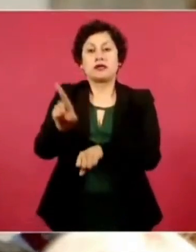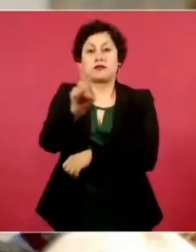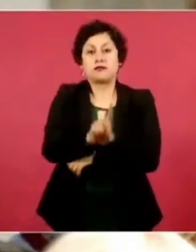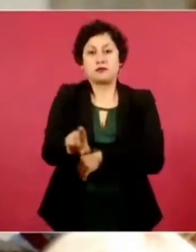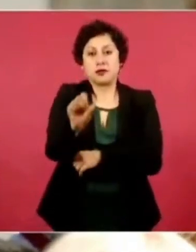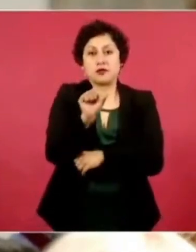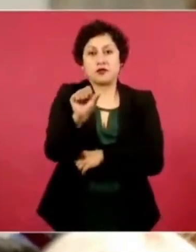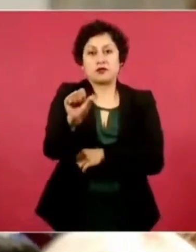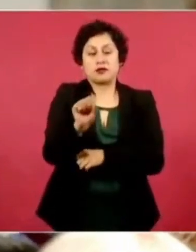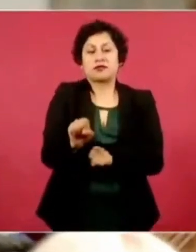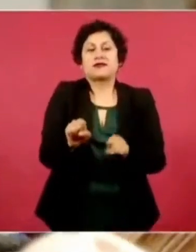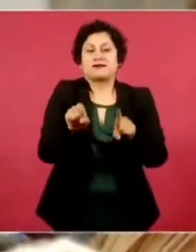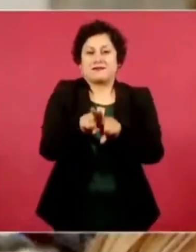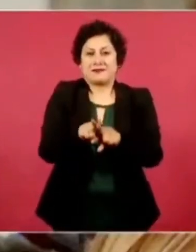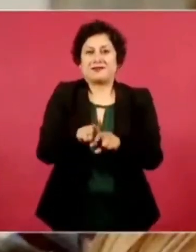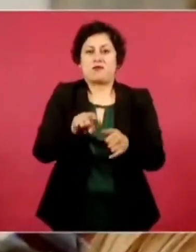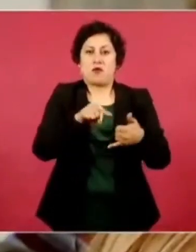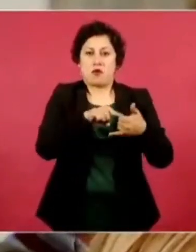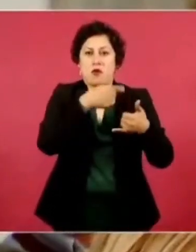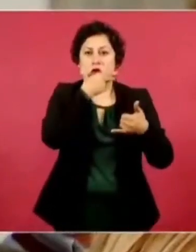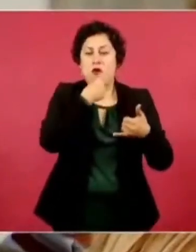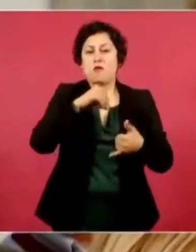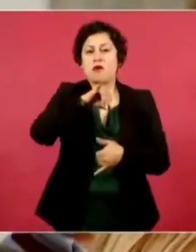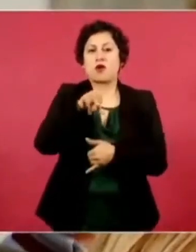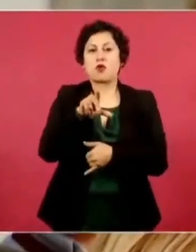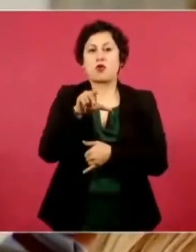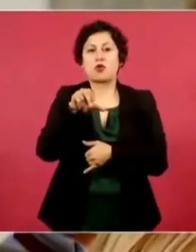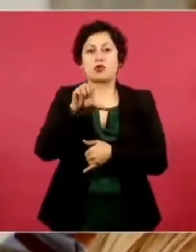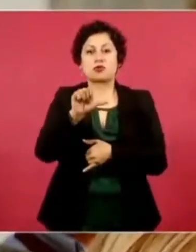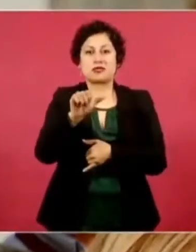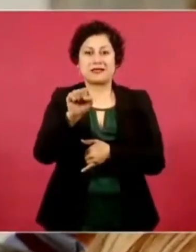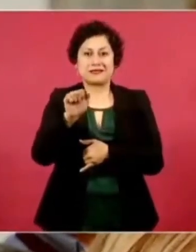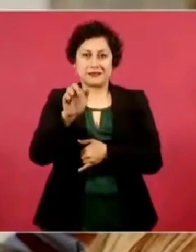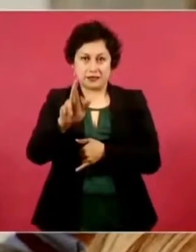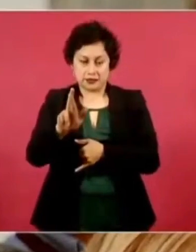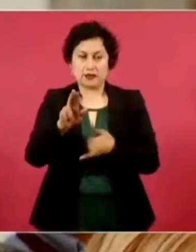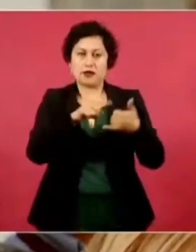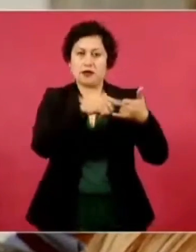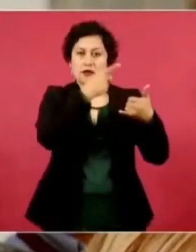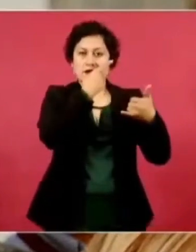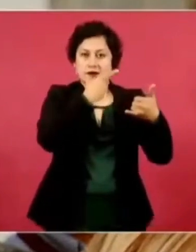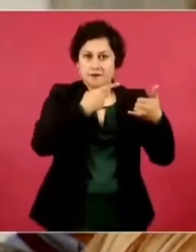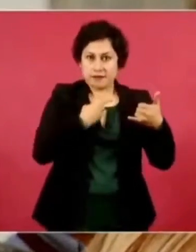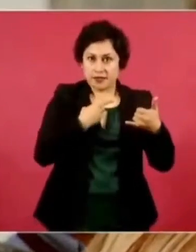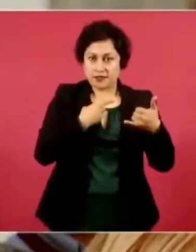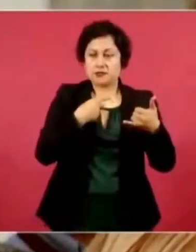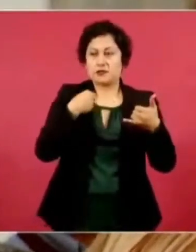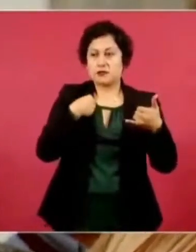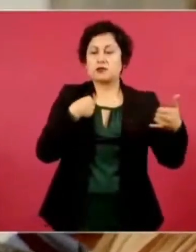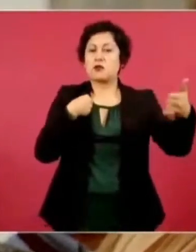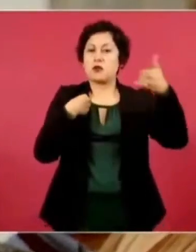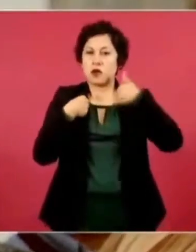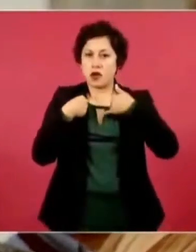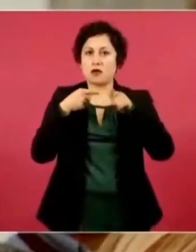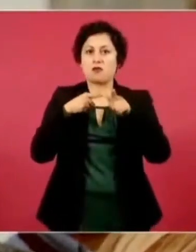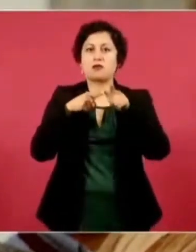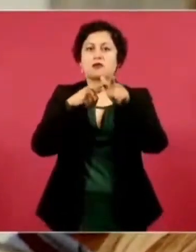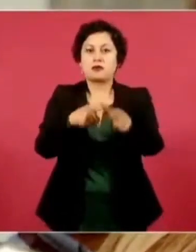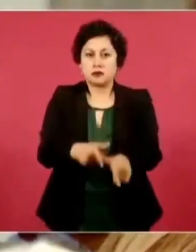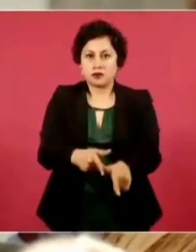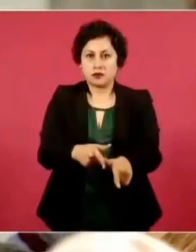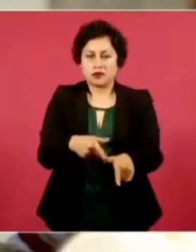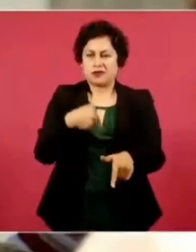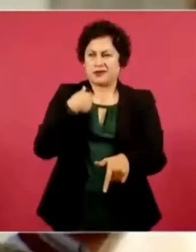Julio César Gallegos Estrada y me dice, le hablo para seguir con su caso. Me di cuenta que ni siquiera están